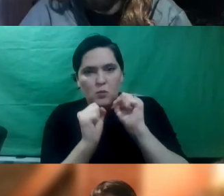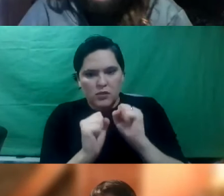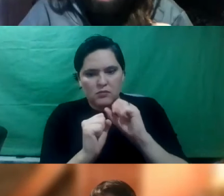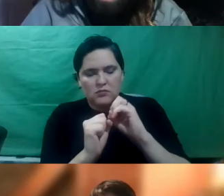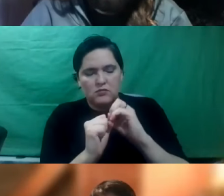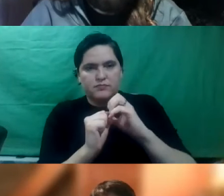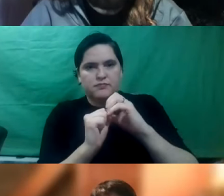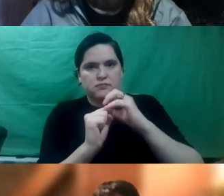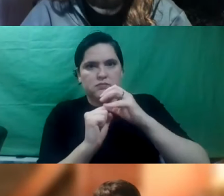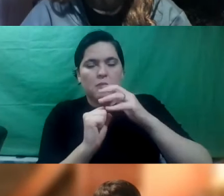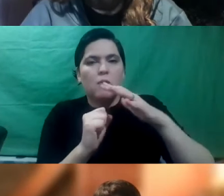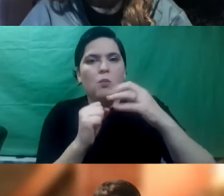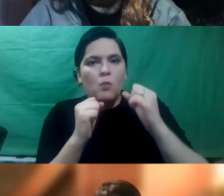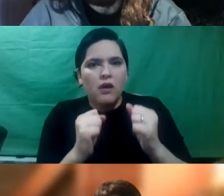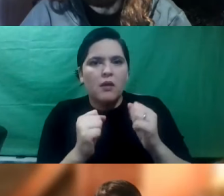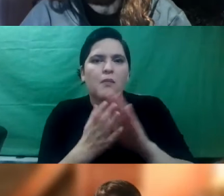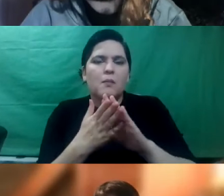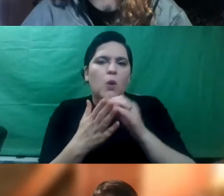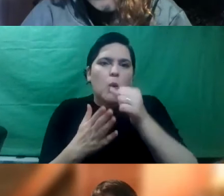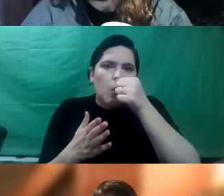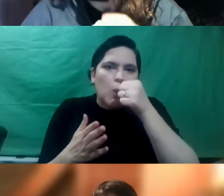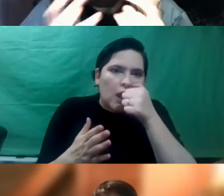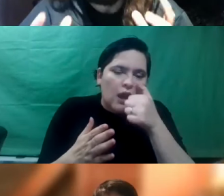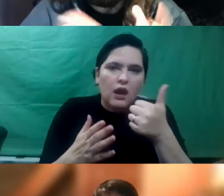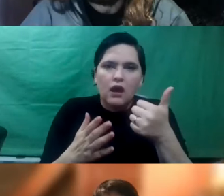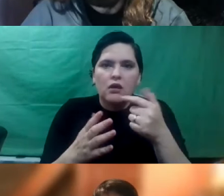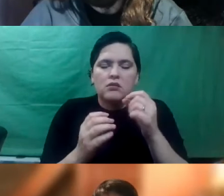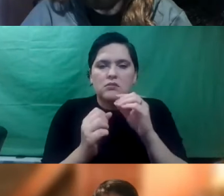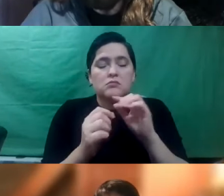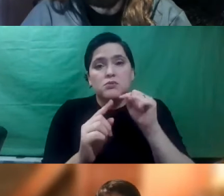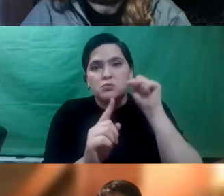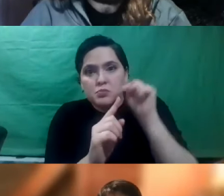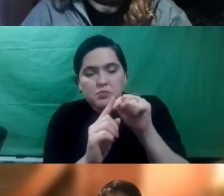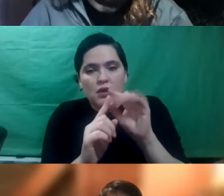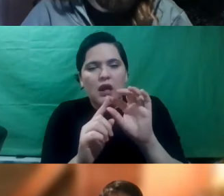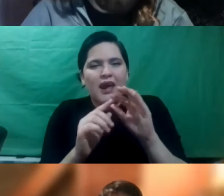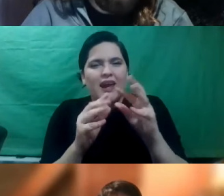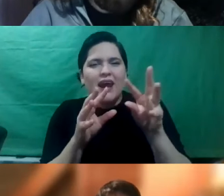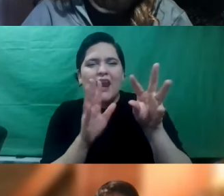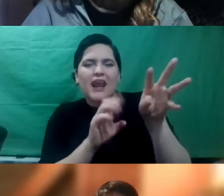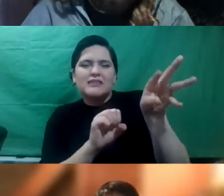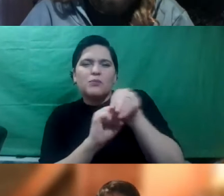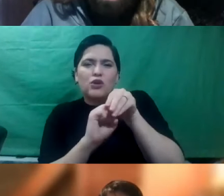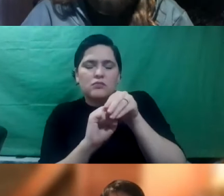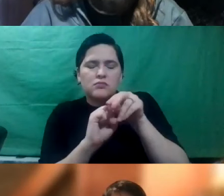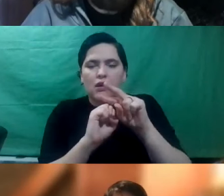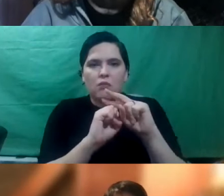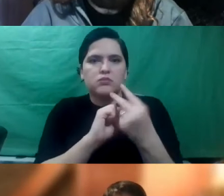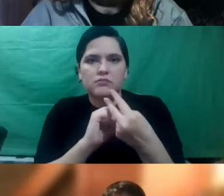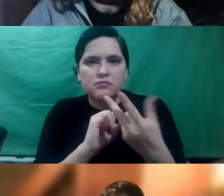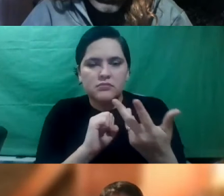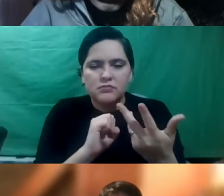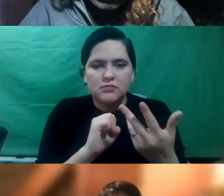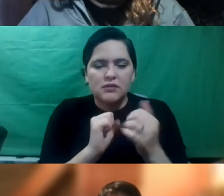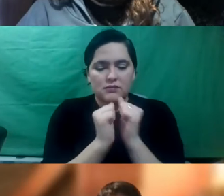escala, como el ejemplo que les mostré con psicodélicos, donde hay una perturbación específica en los receptores, en receptores de